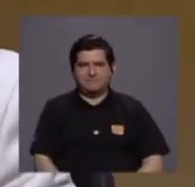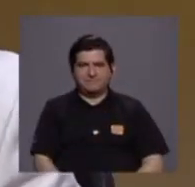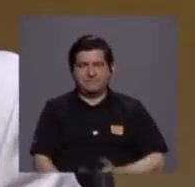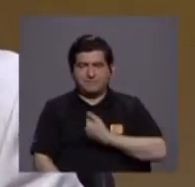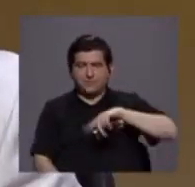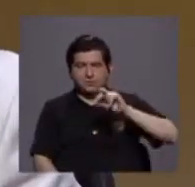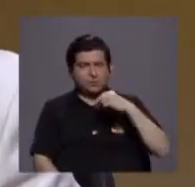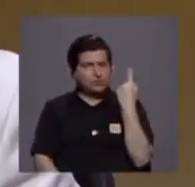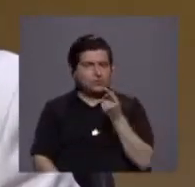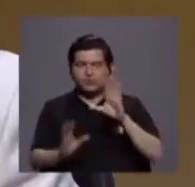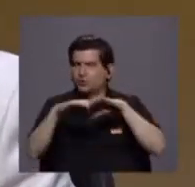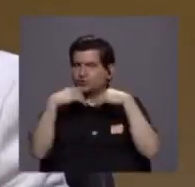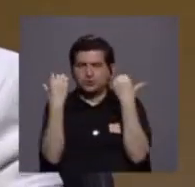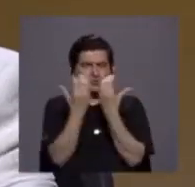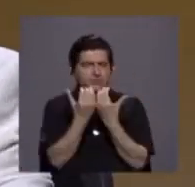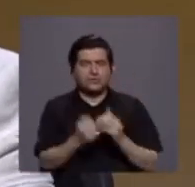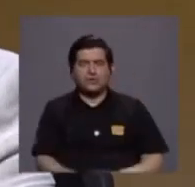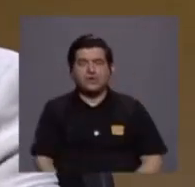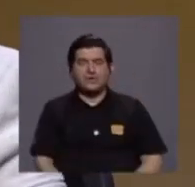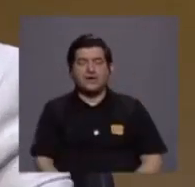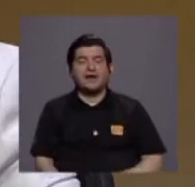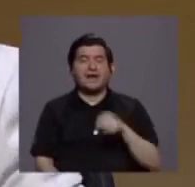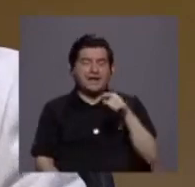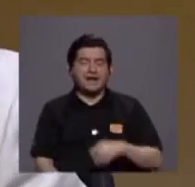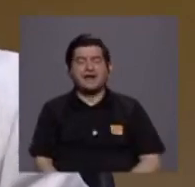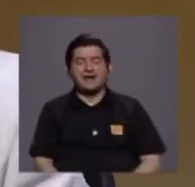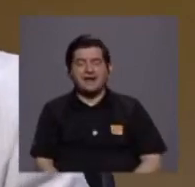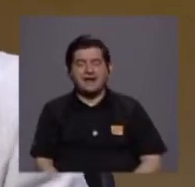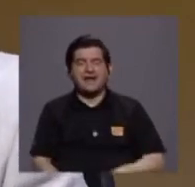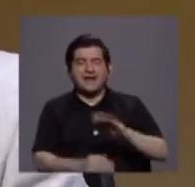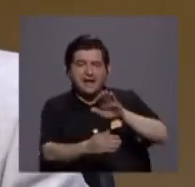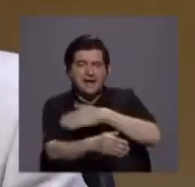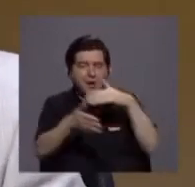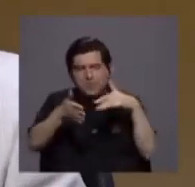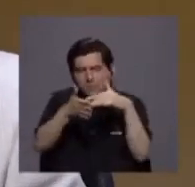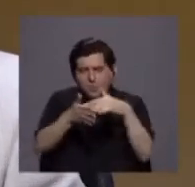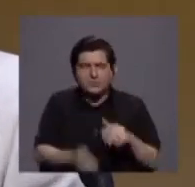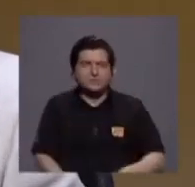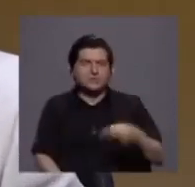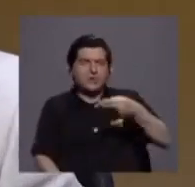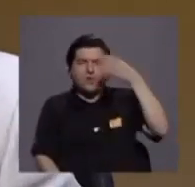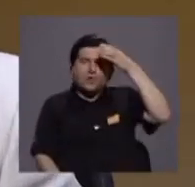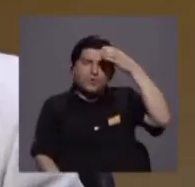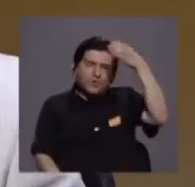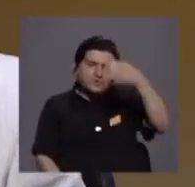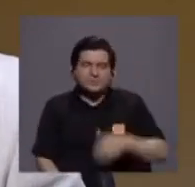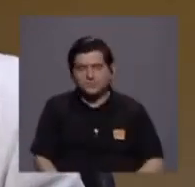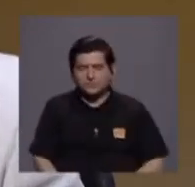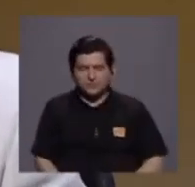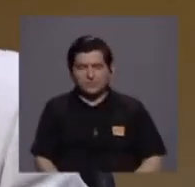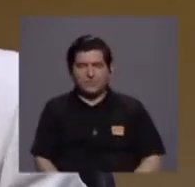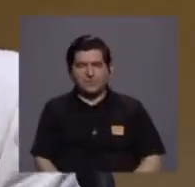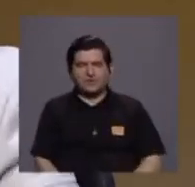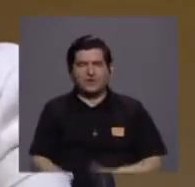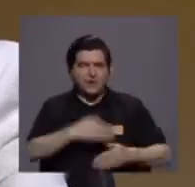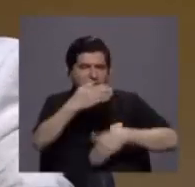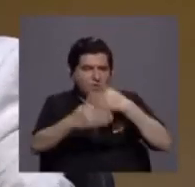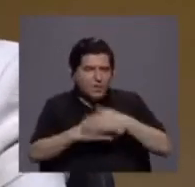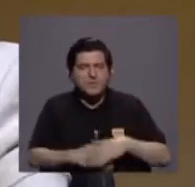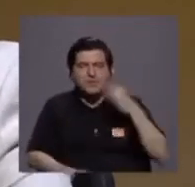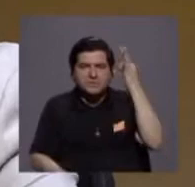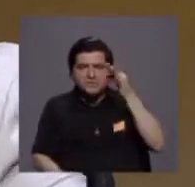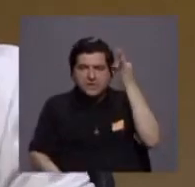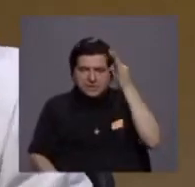fuimos más allá de las categorías que genera la etnomusicología, la musicología, la historia cultural de la música, la